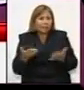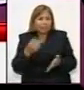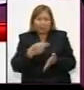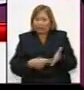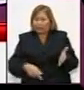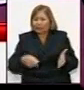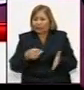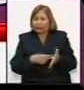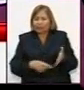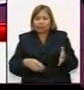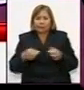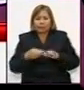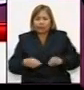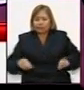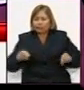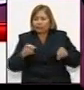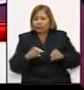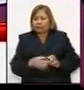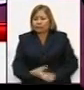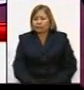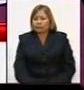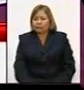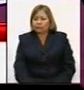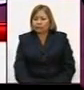la reelección parlamentaria.